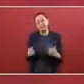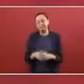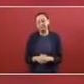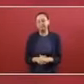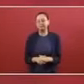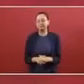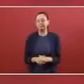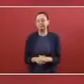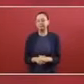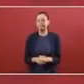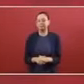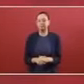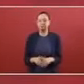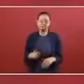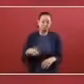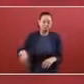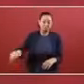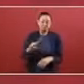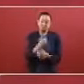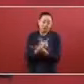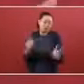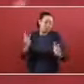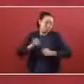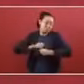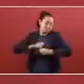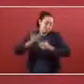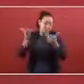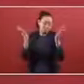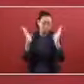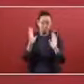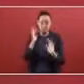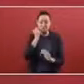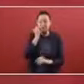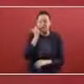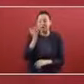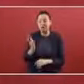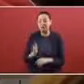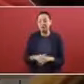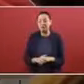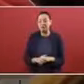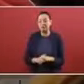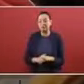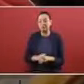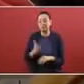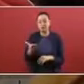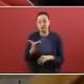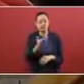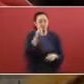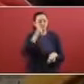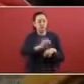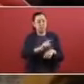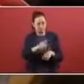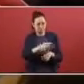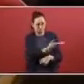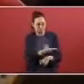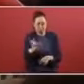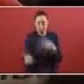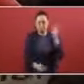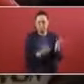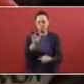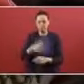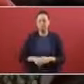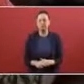tenemos todos la libertad de expresar y por las preguntas. Gracias. A sus